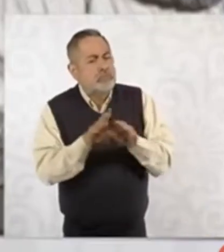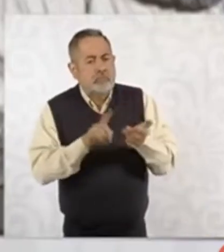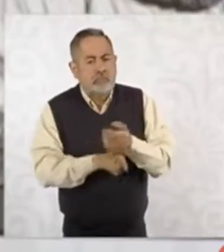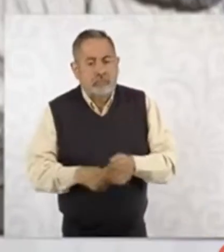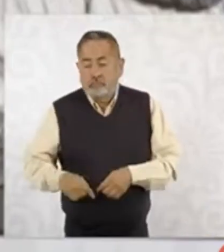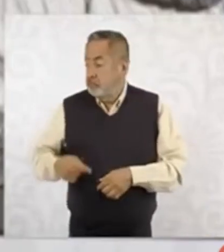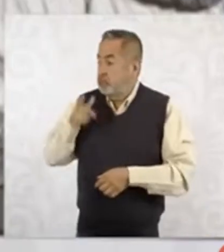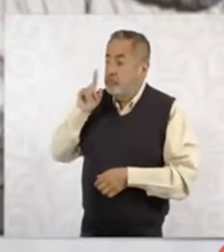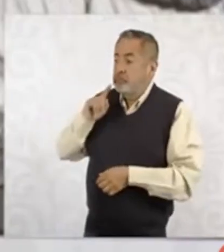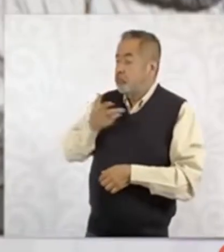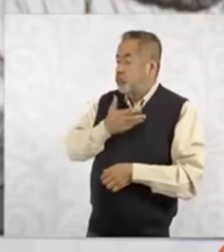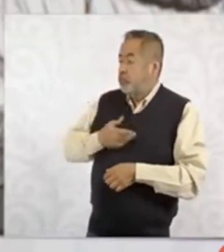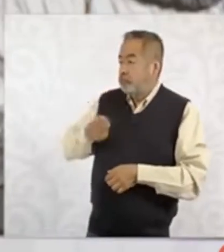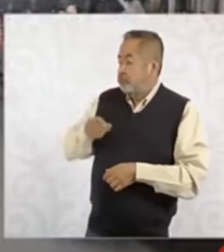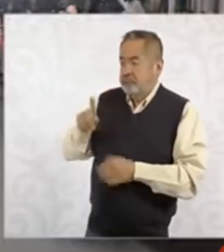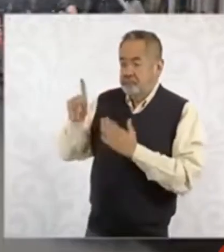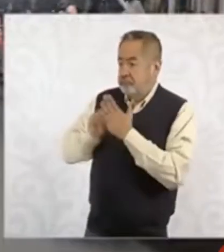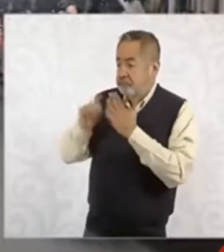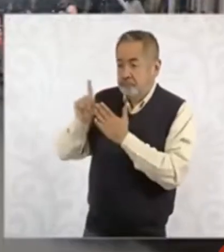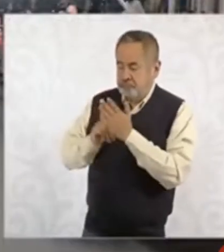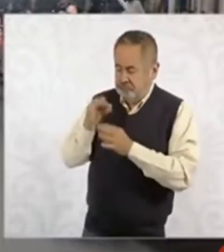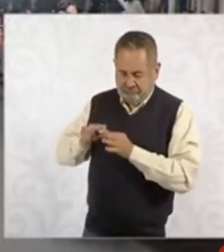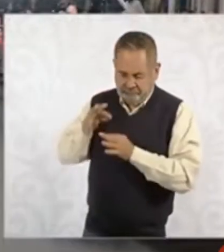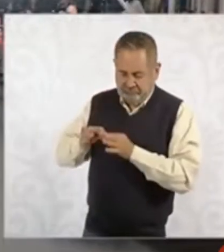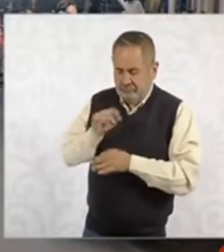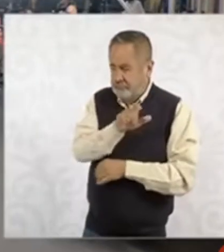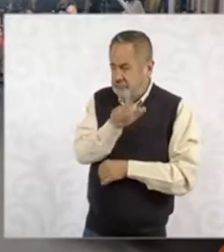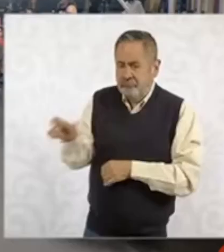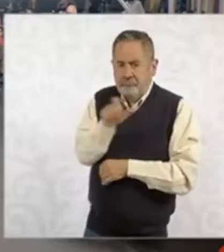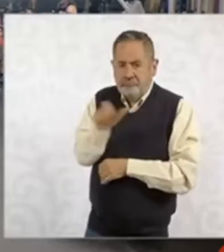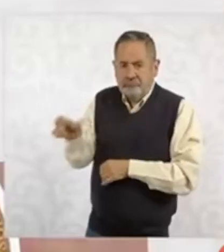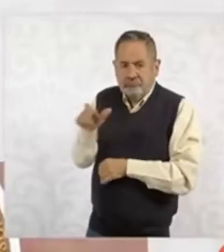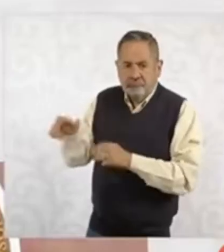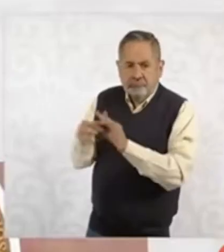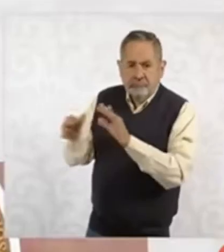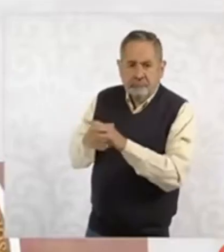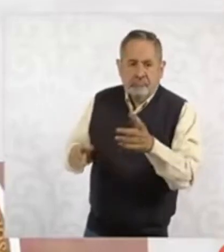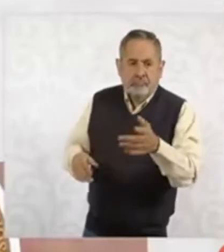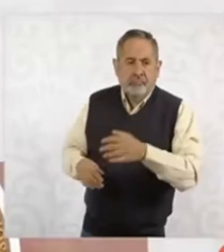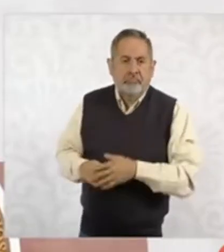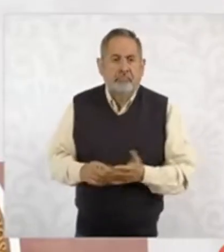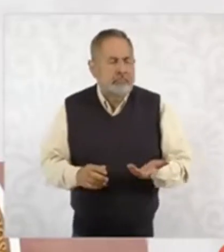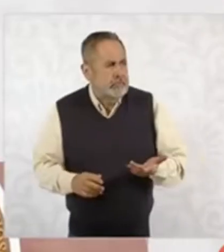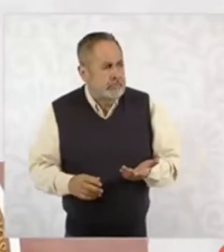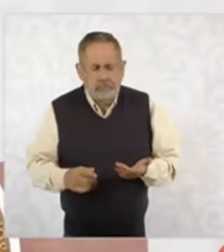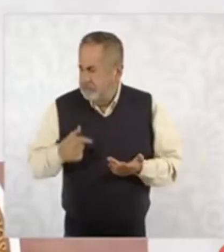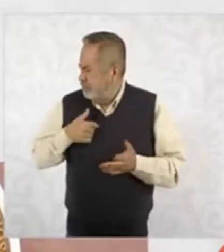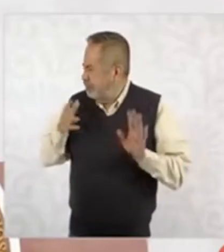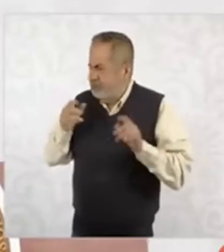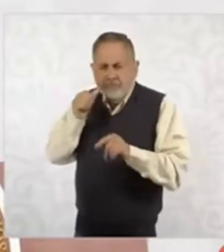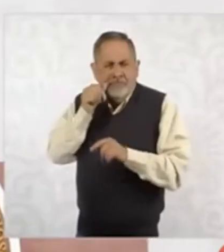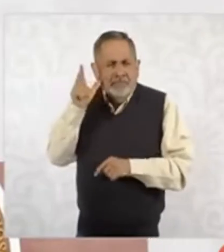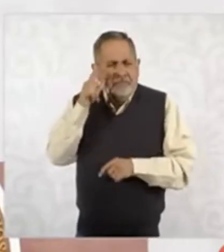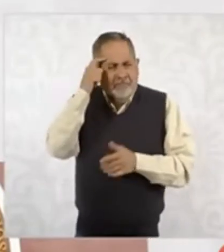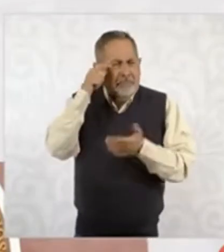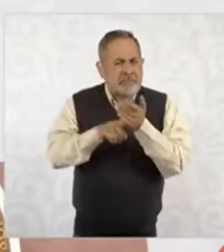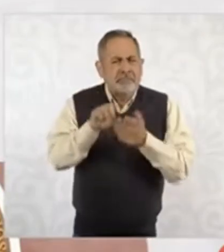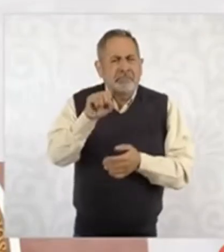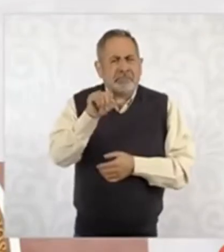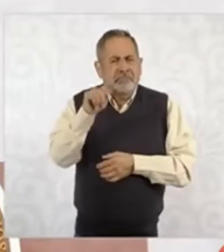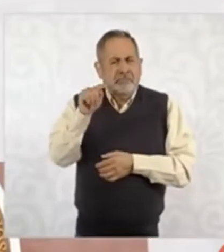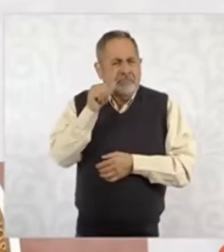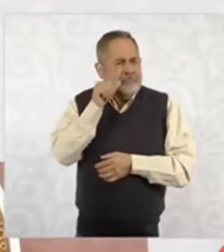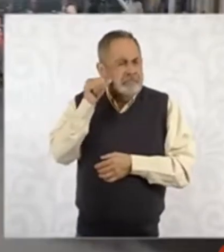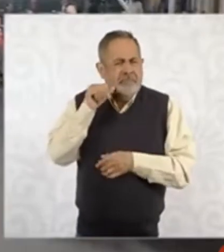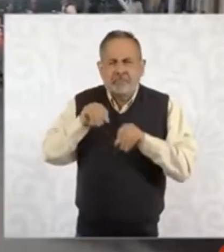pagado. Pero ¿podría confirmarnos si va a la mitad la A ver, deuda? pregúntale a Hacienda, como no sé si emitió un comunicado antier, a ver, el